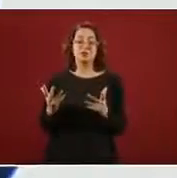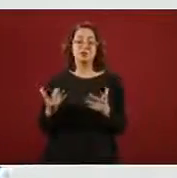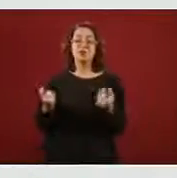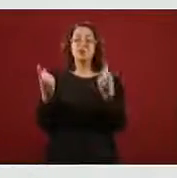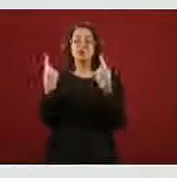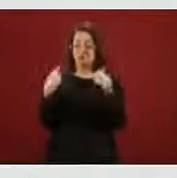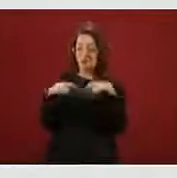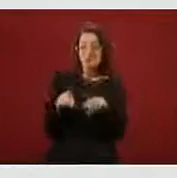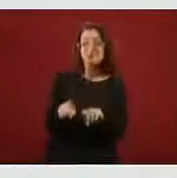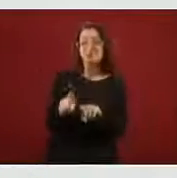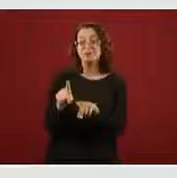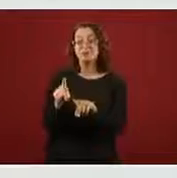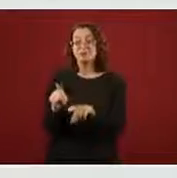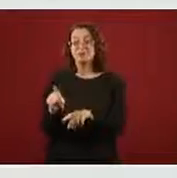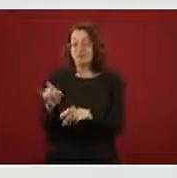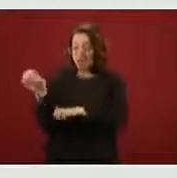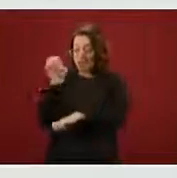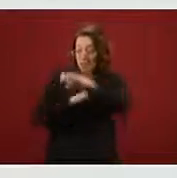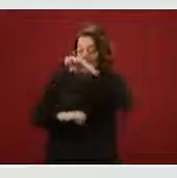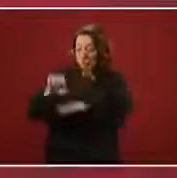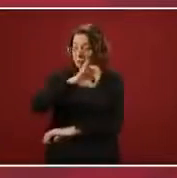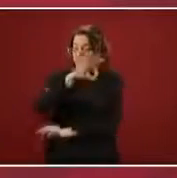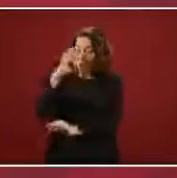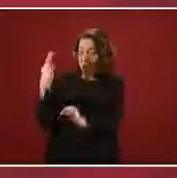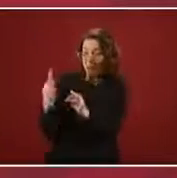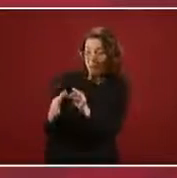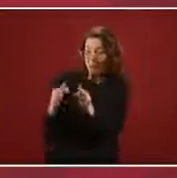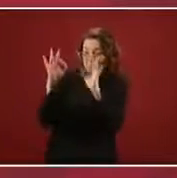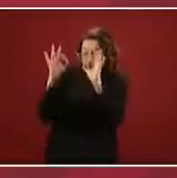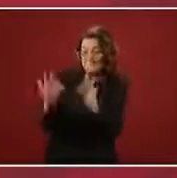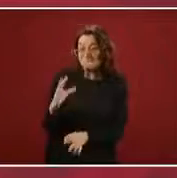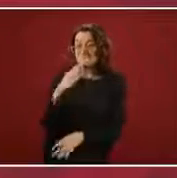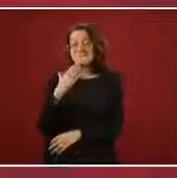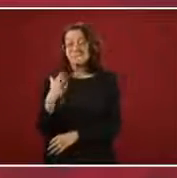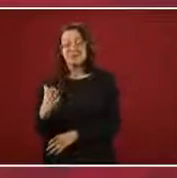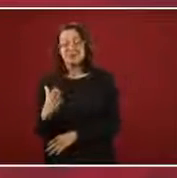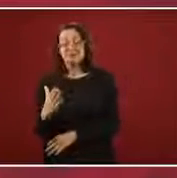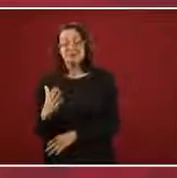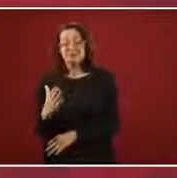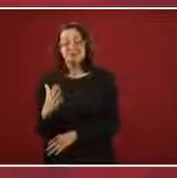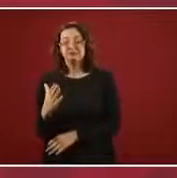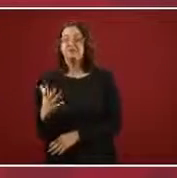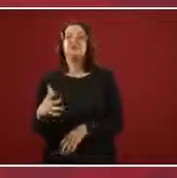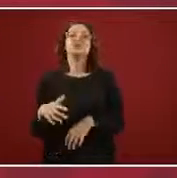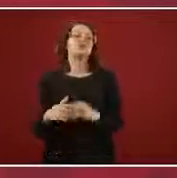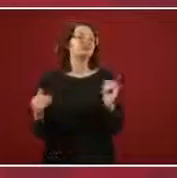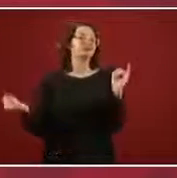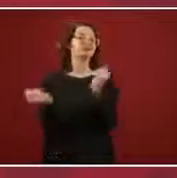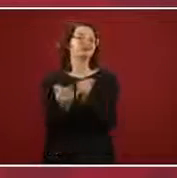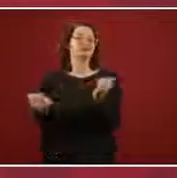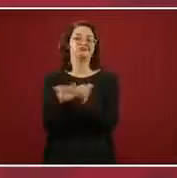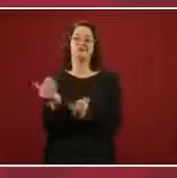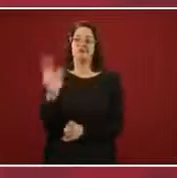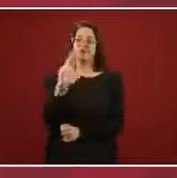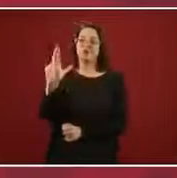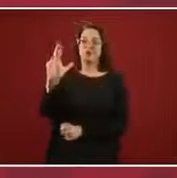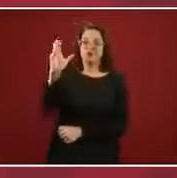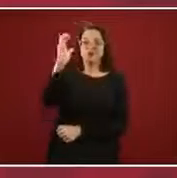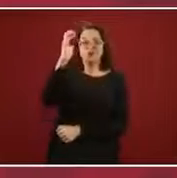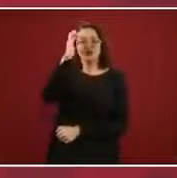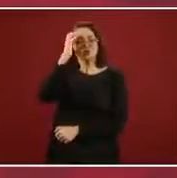empresa que cumpla, ¿sí?, nuestro reconocimiento, ¿sí?,